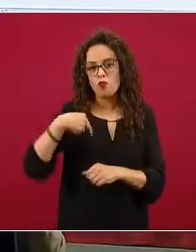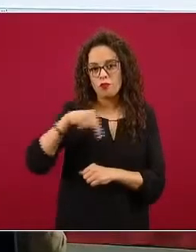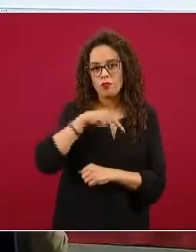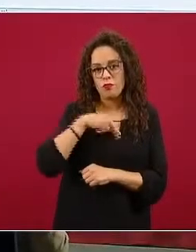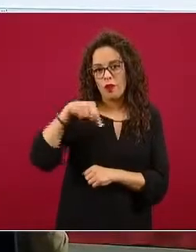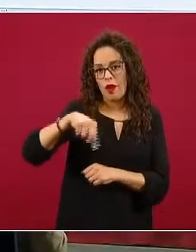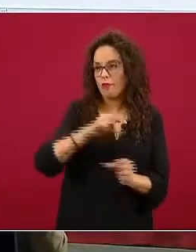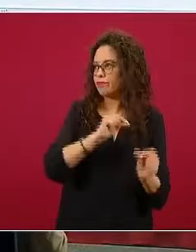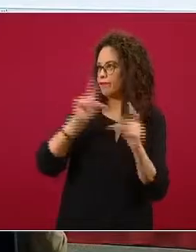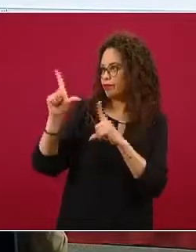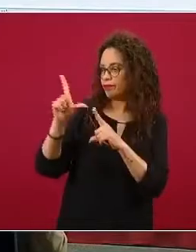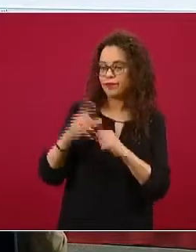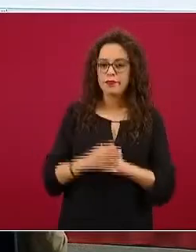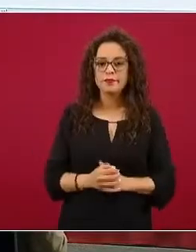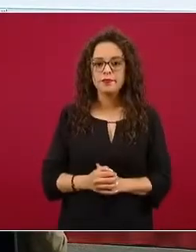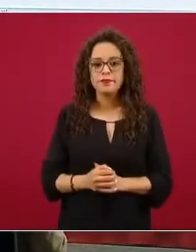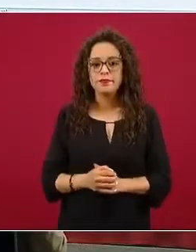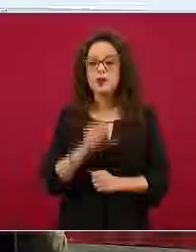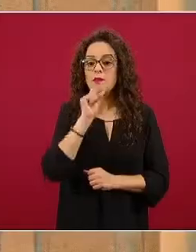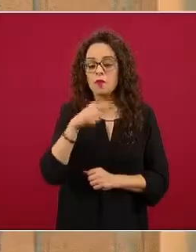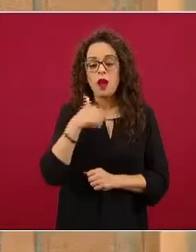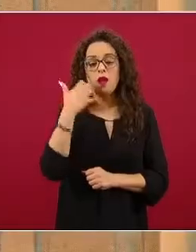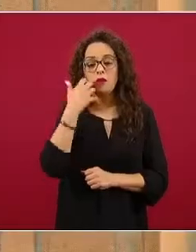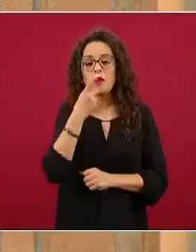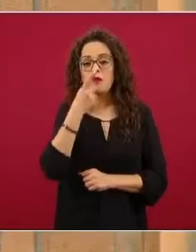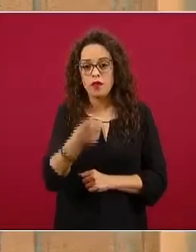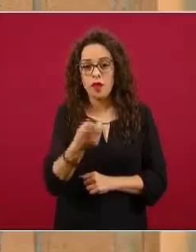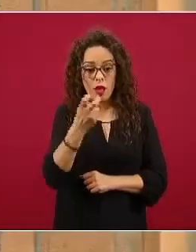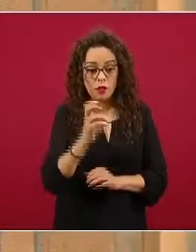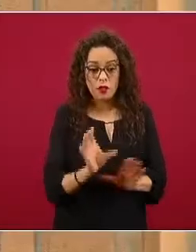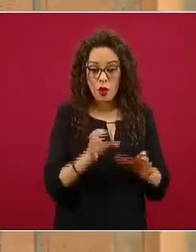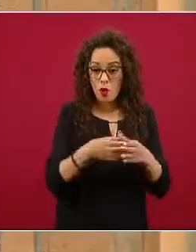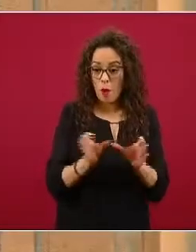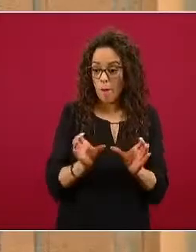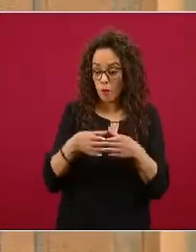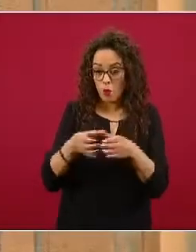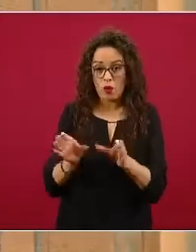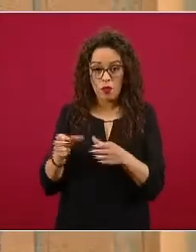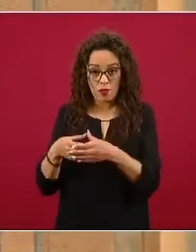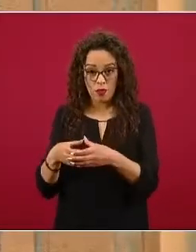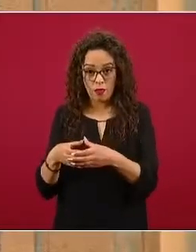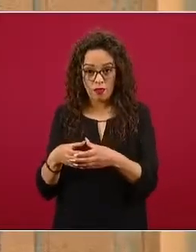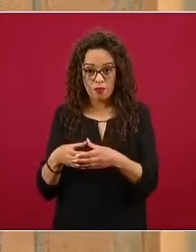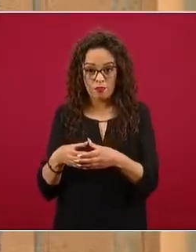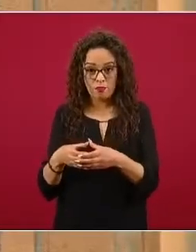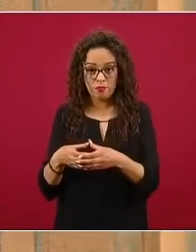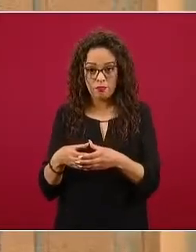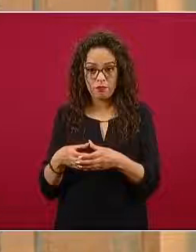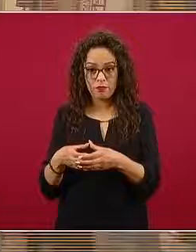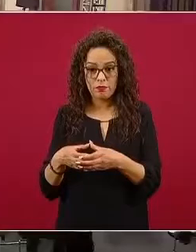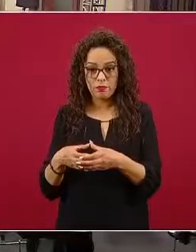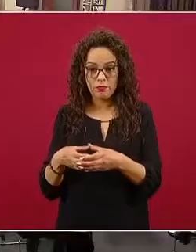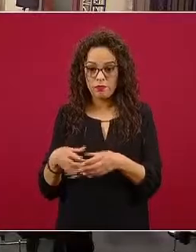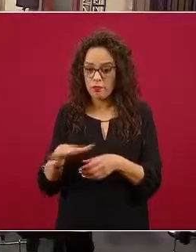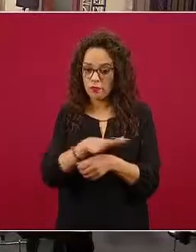reflejados. También quiero comentarles que en muchas de estas comunidades, y aquí destacamos el trabajo que tienen los